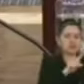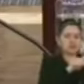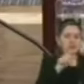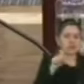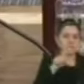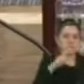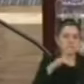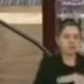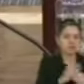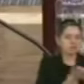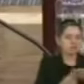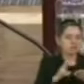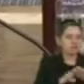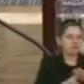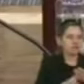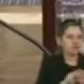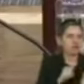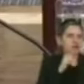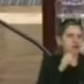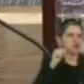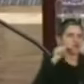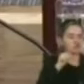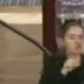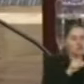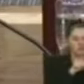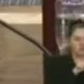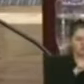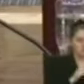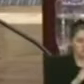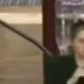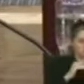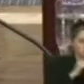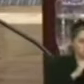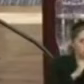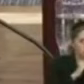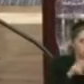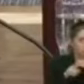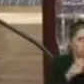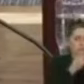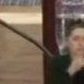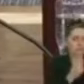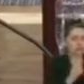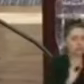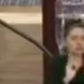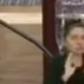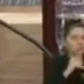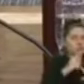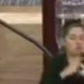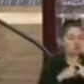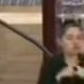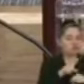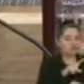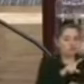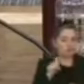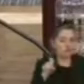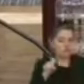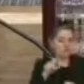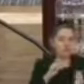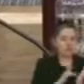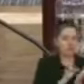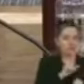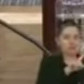depositaron 16 millones y medio. Nos están anunciando una votación para ellos